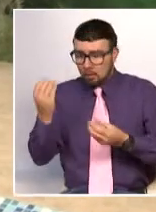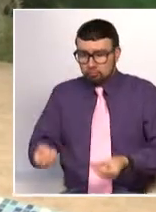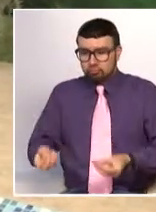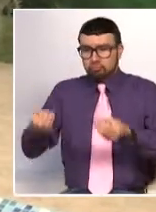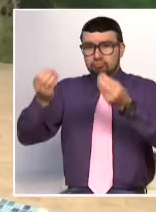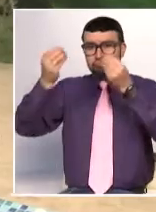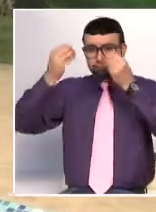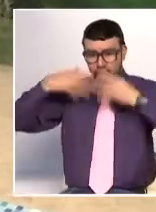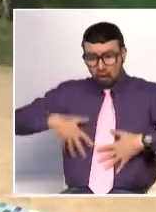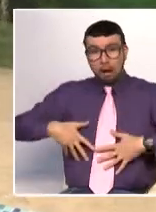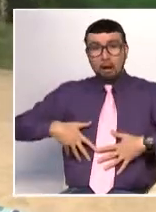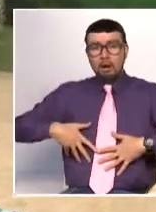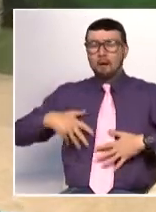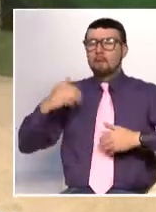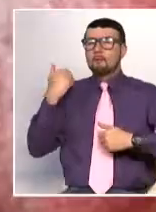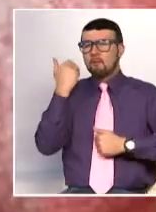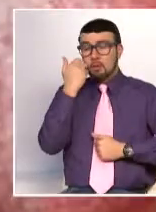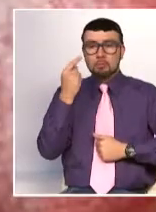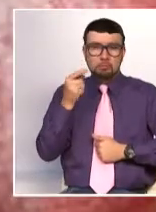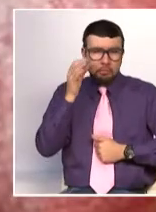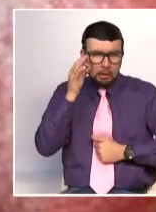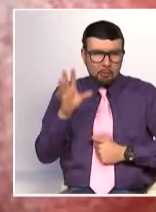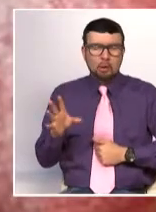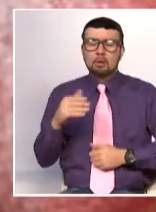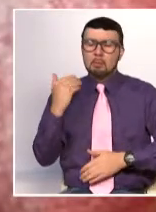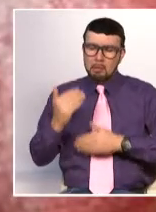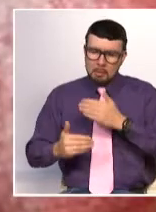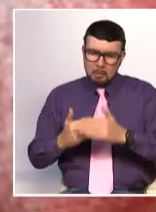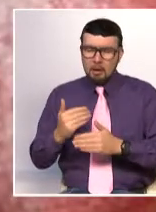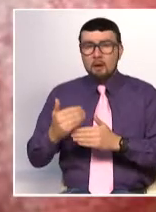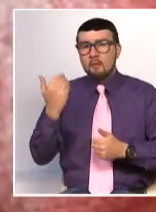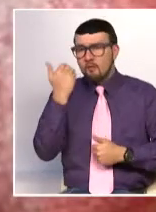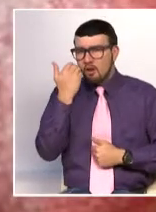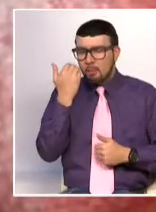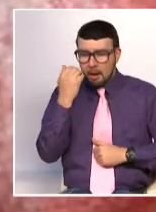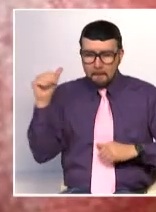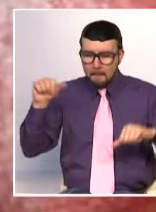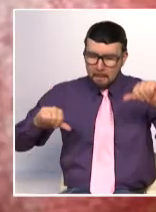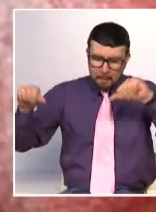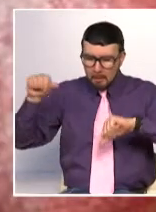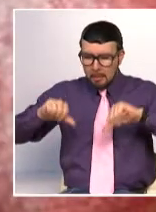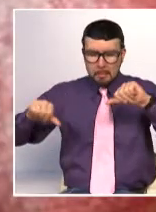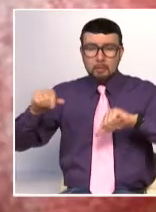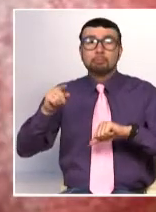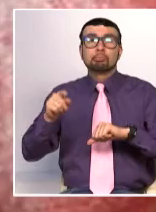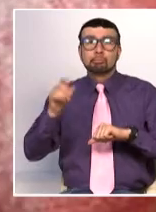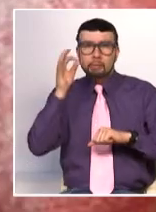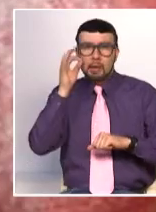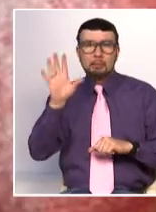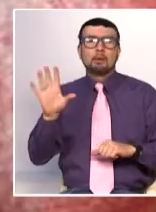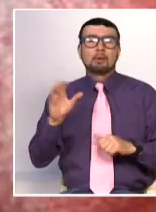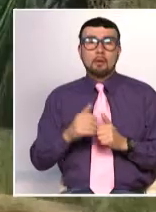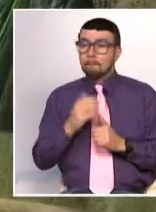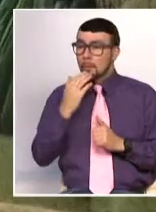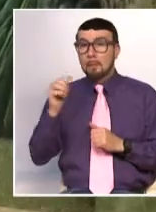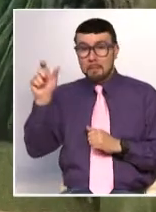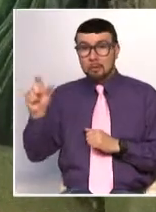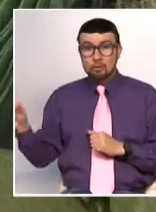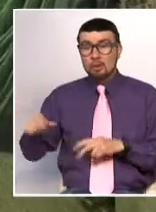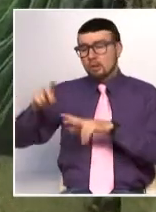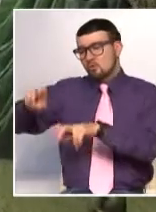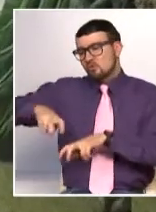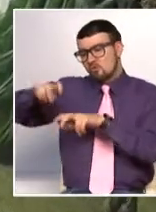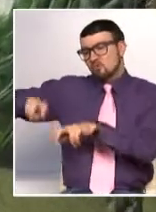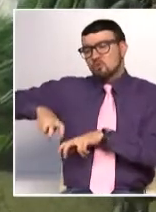implica procesos de enfermedad por ejemplo químicos hemos visto mucho en el campo por ejemplo la señora se desempeña en el